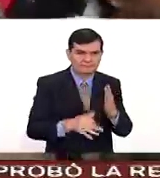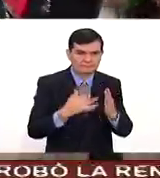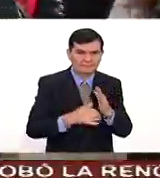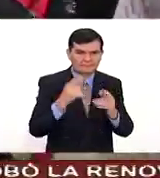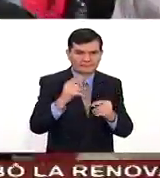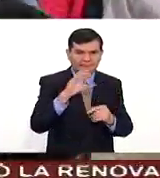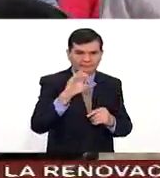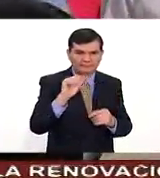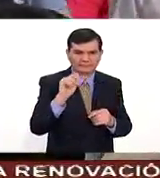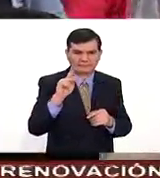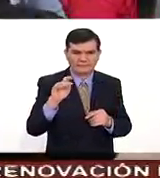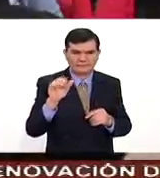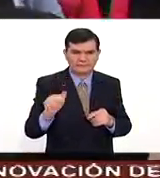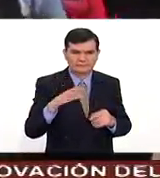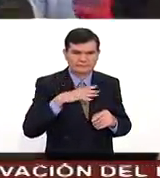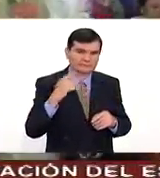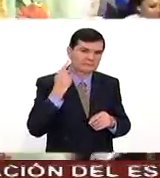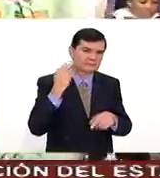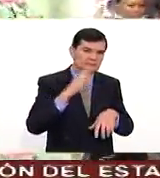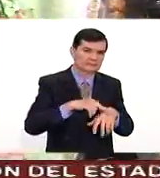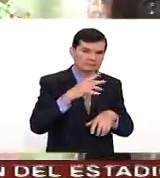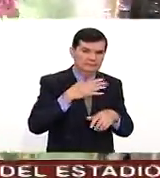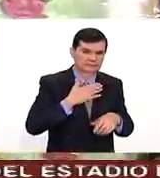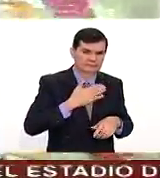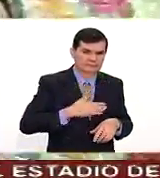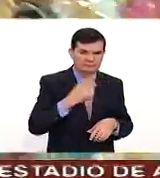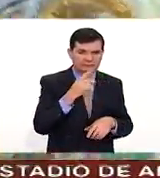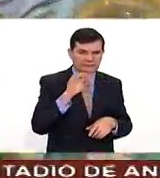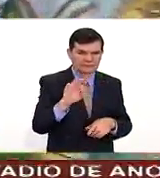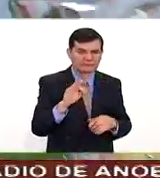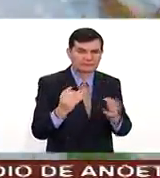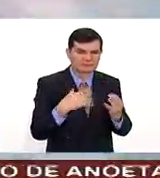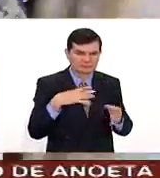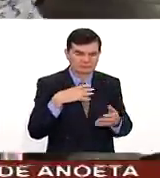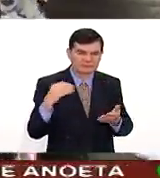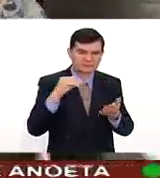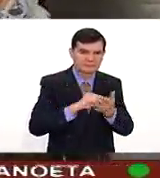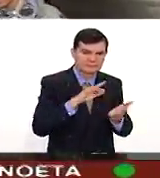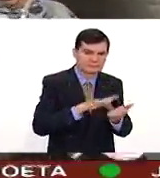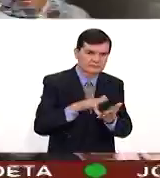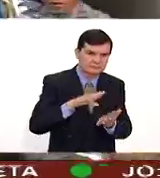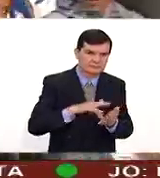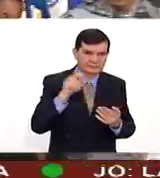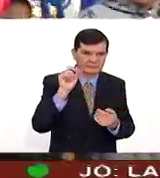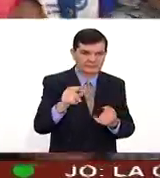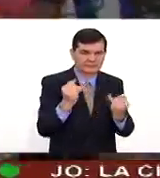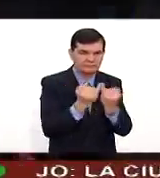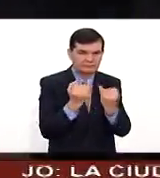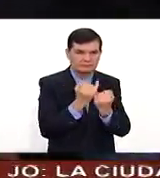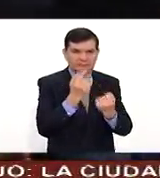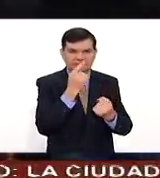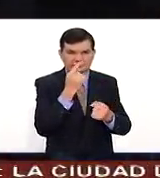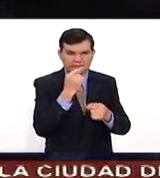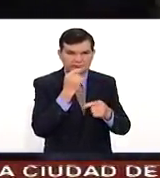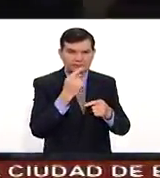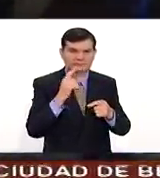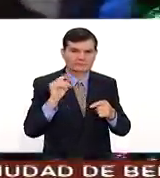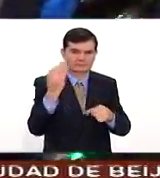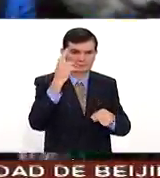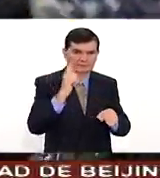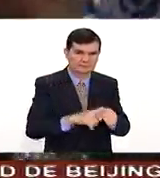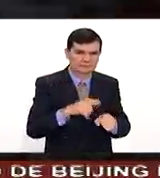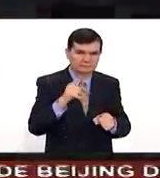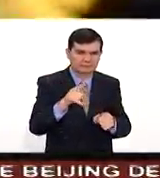en CAPEA, de la Procuraduría Federal de Justicia del Distrito Federal, que han recibido apoyo también de elementos de la Policía